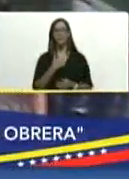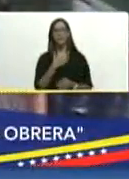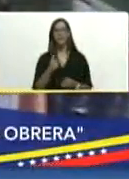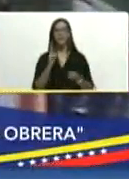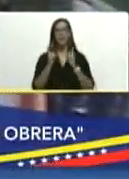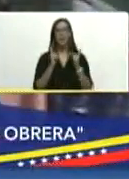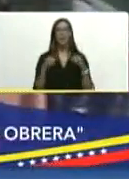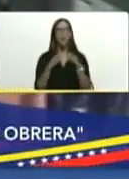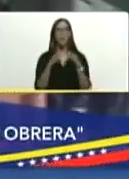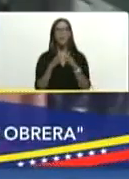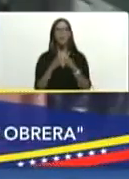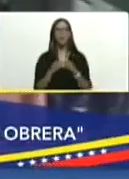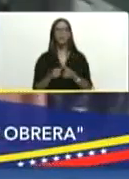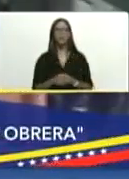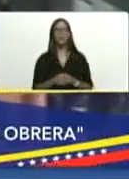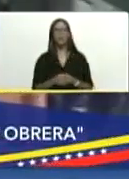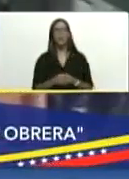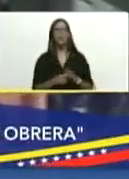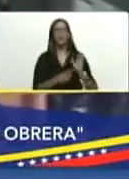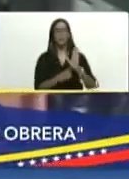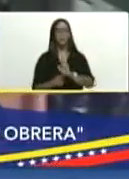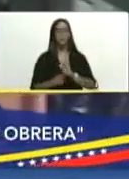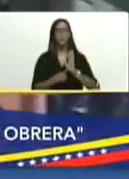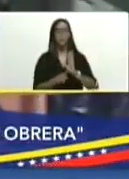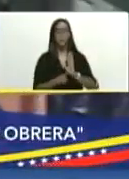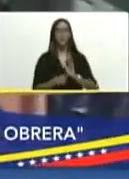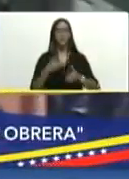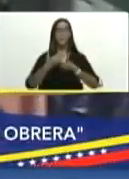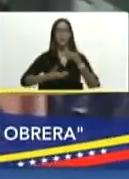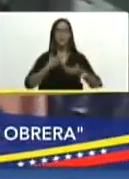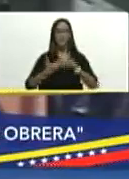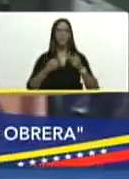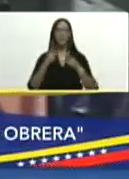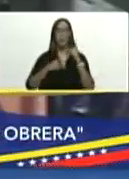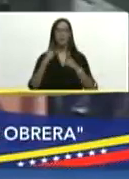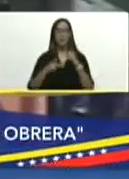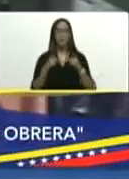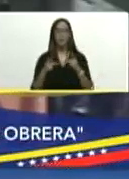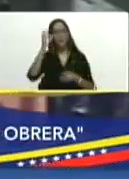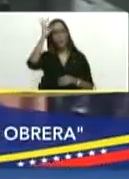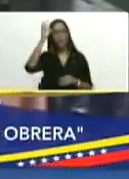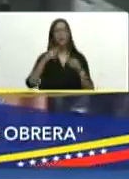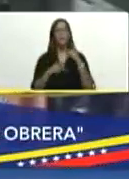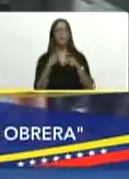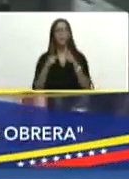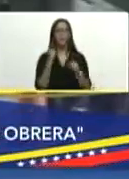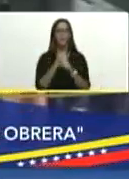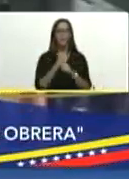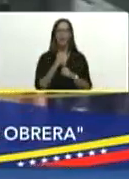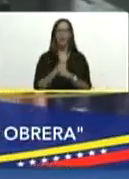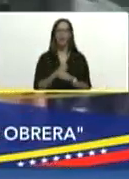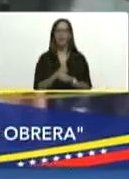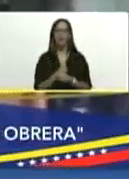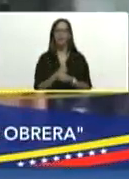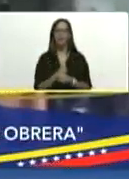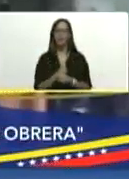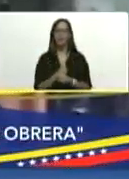algunos compañeros que son protagonistas del proceso productivo de los consejos productivos de trabajadores